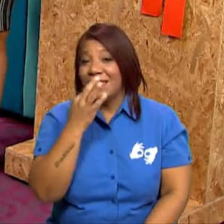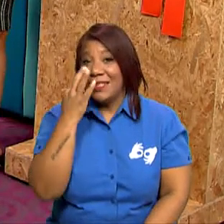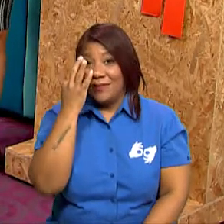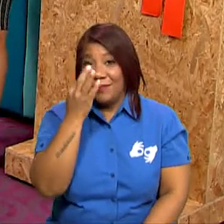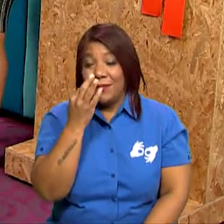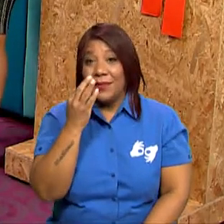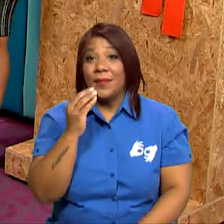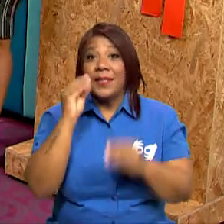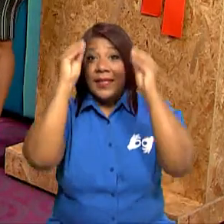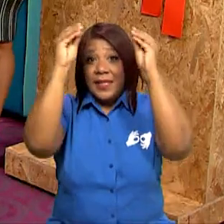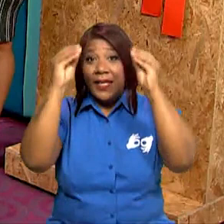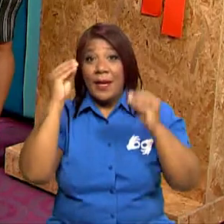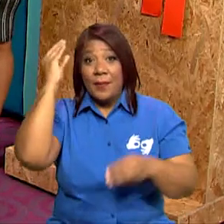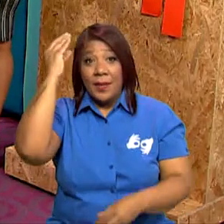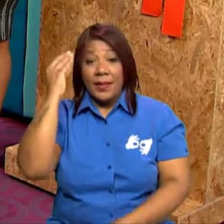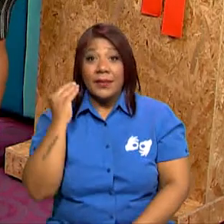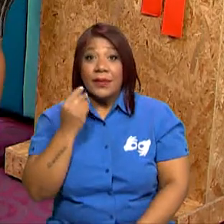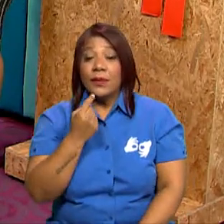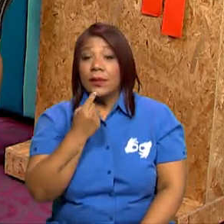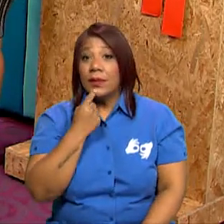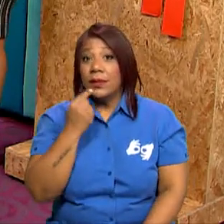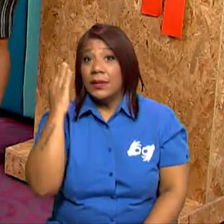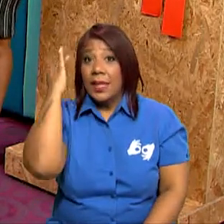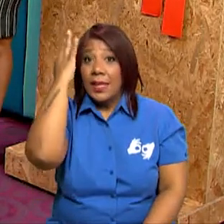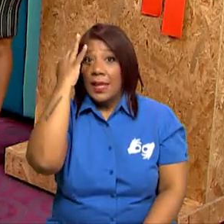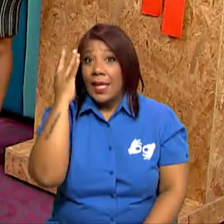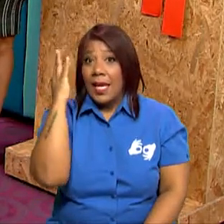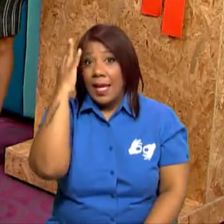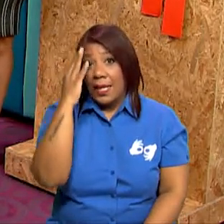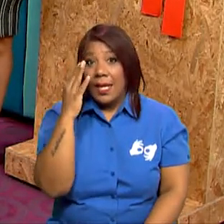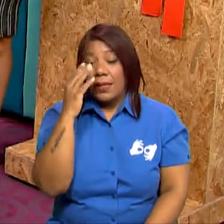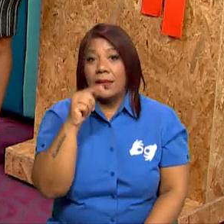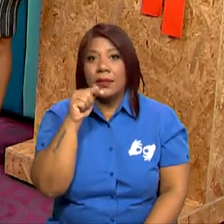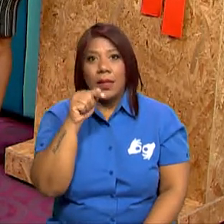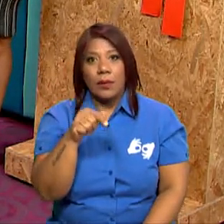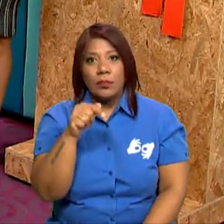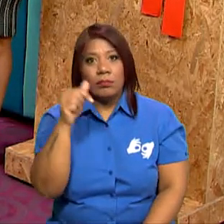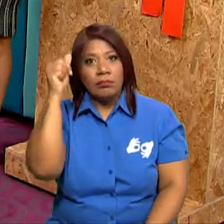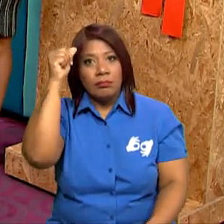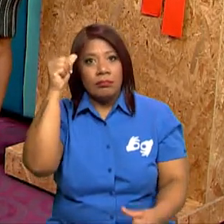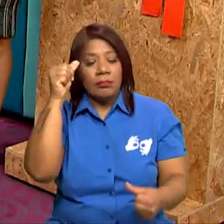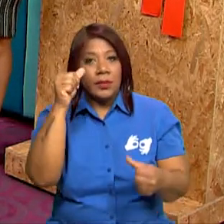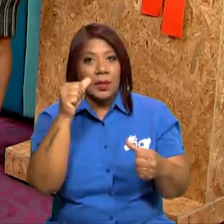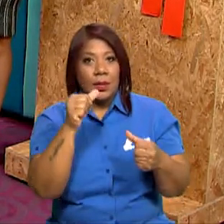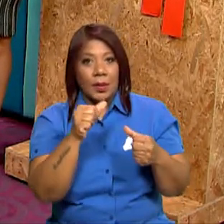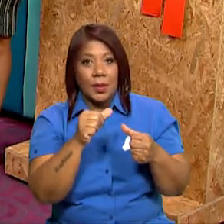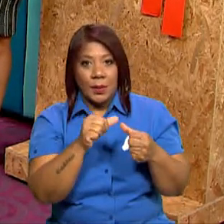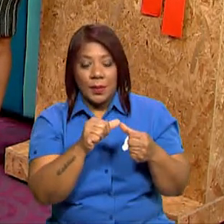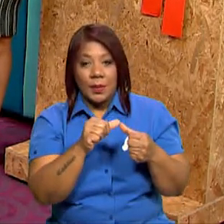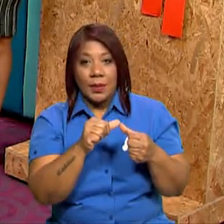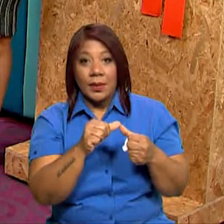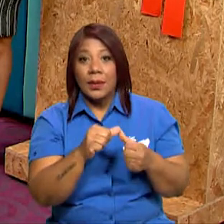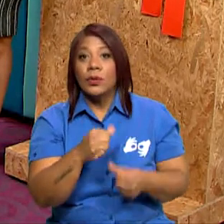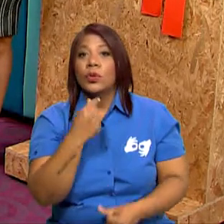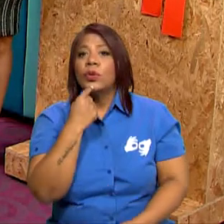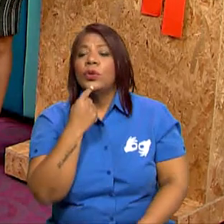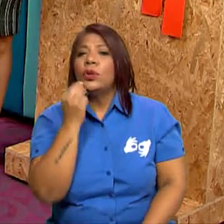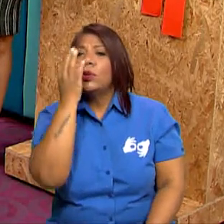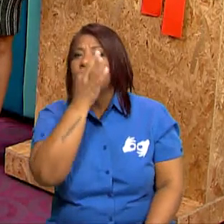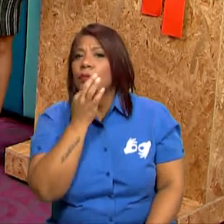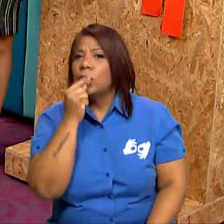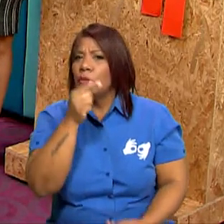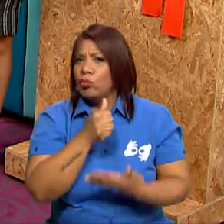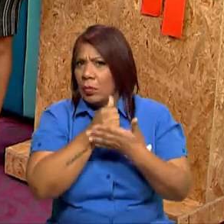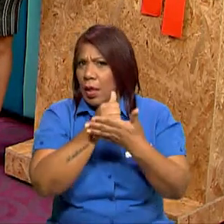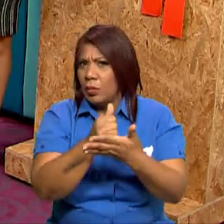te cuento que en la sección de Analiza y Soluciona, hoy vamos a estar recordando, y me viene muy bien que tú me recuerdes algunos de